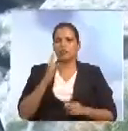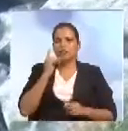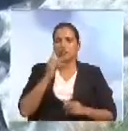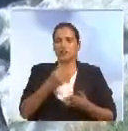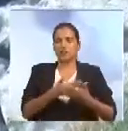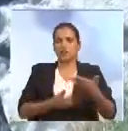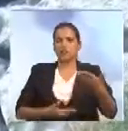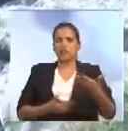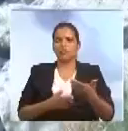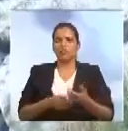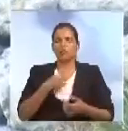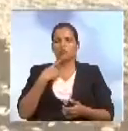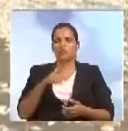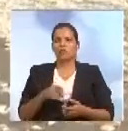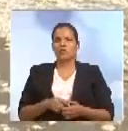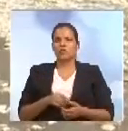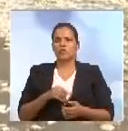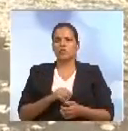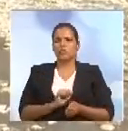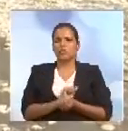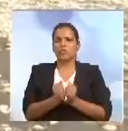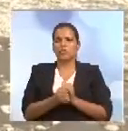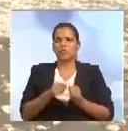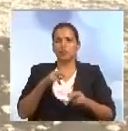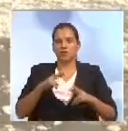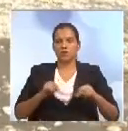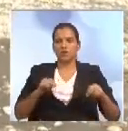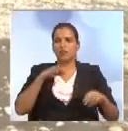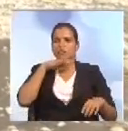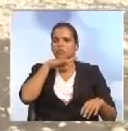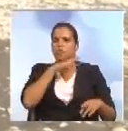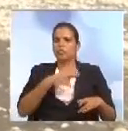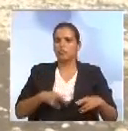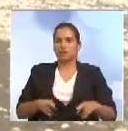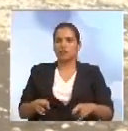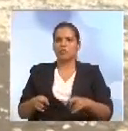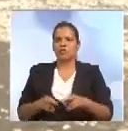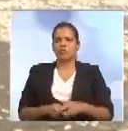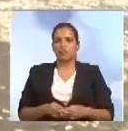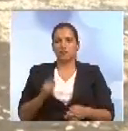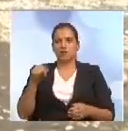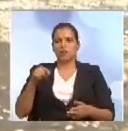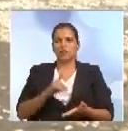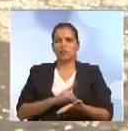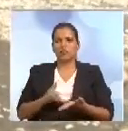un informe para determinar el grado de contaminación, que estaría listo en